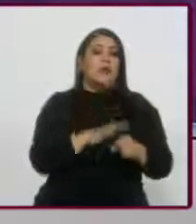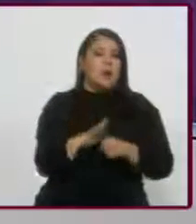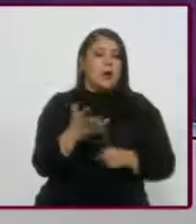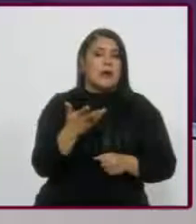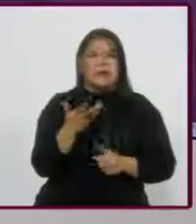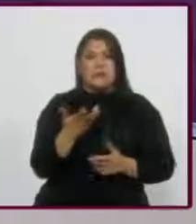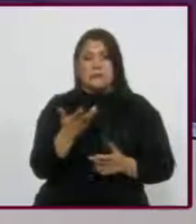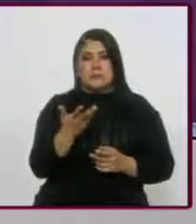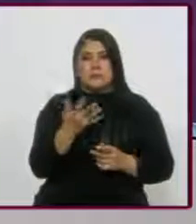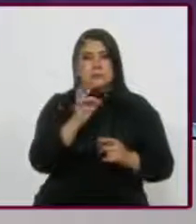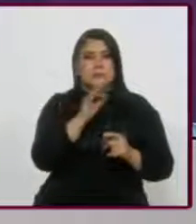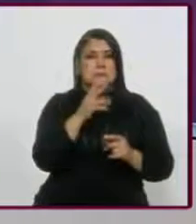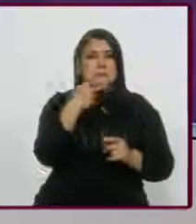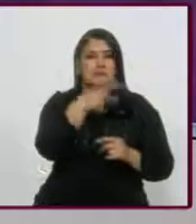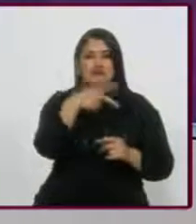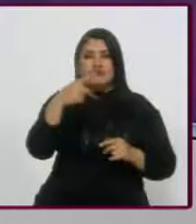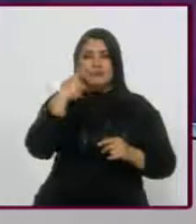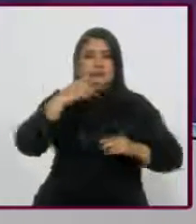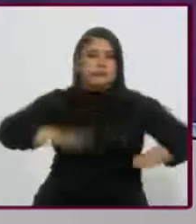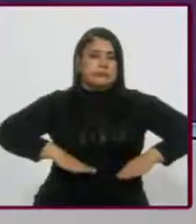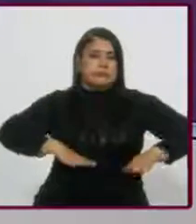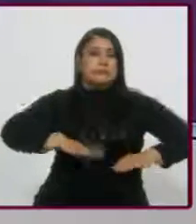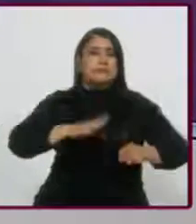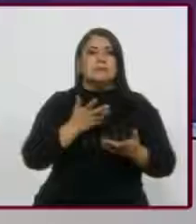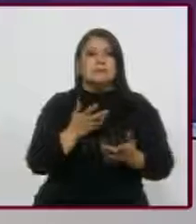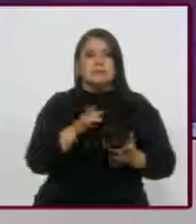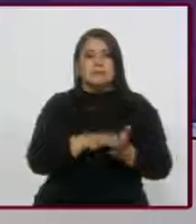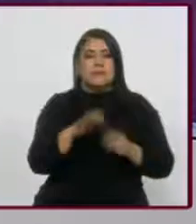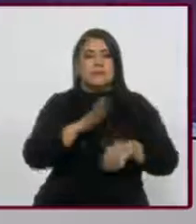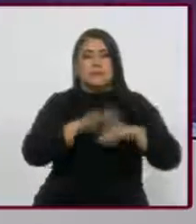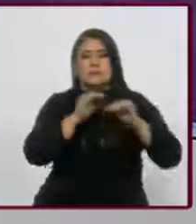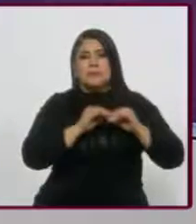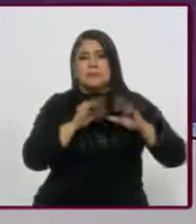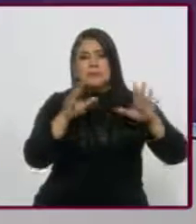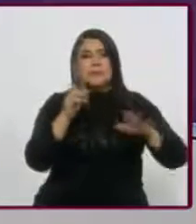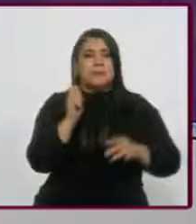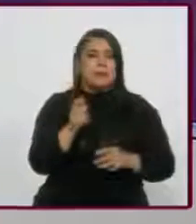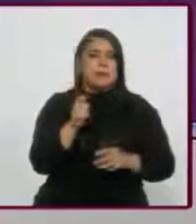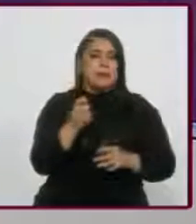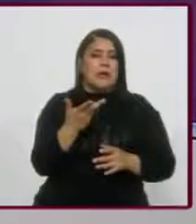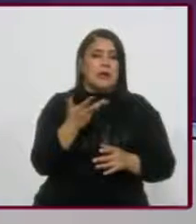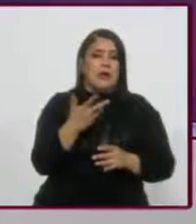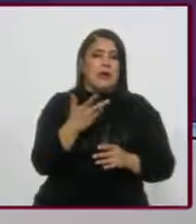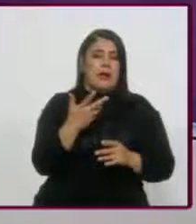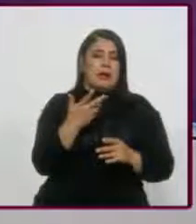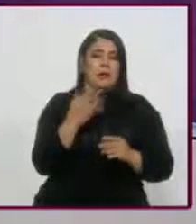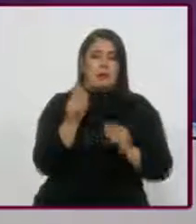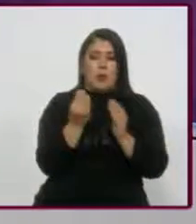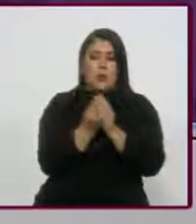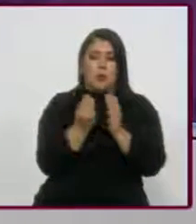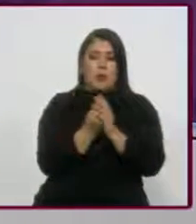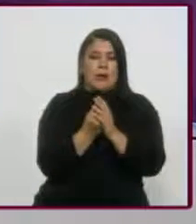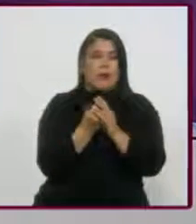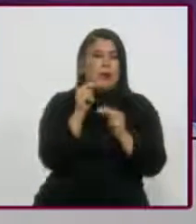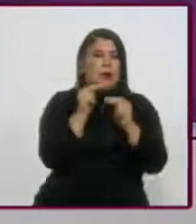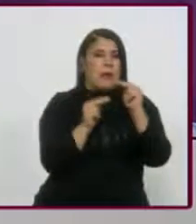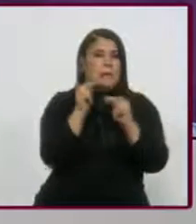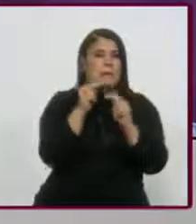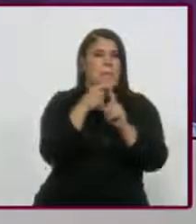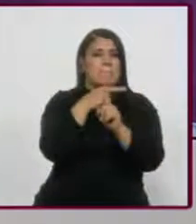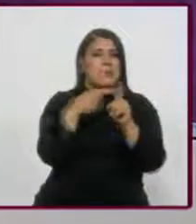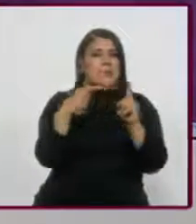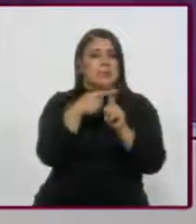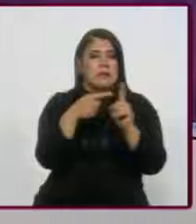algunas categorías de cómo se define la clase media. Este podría ser un